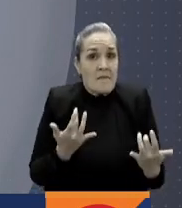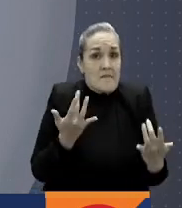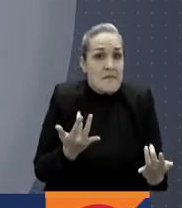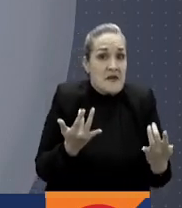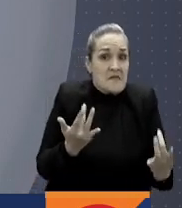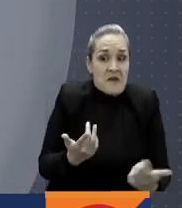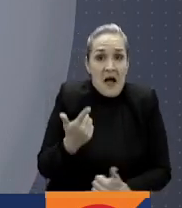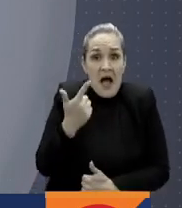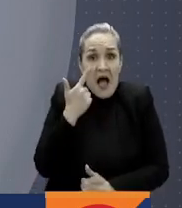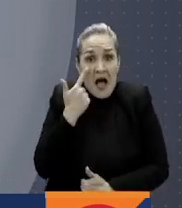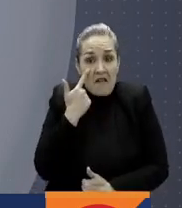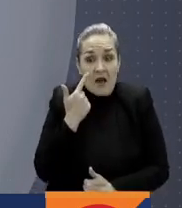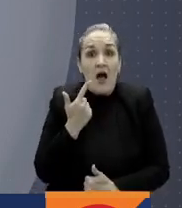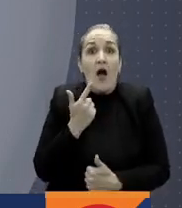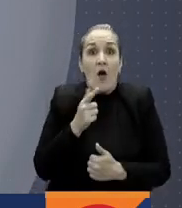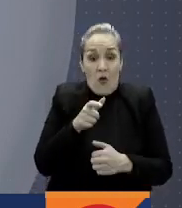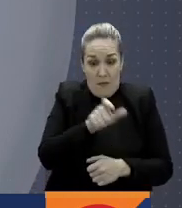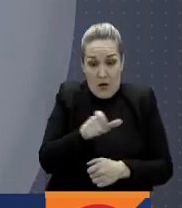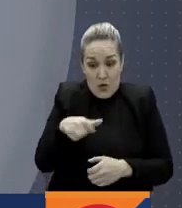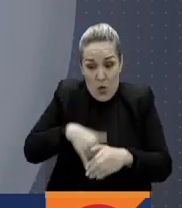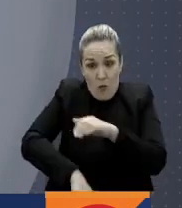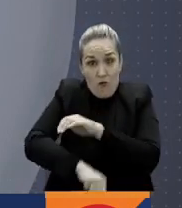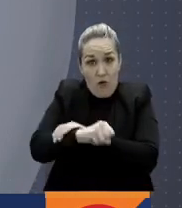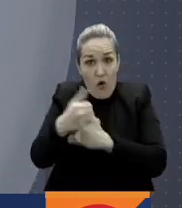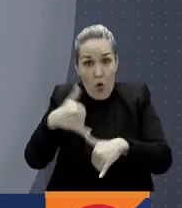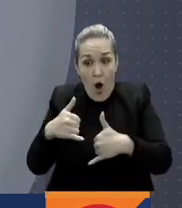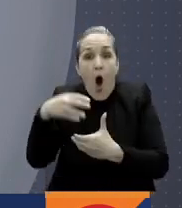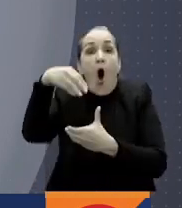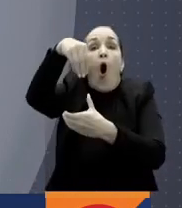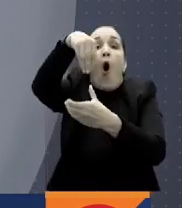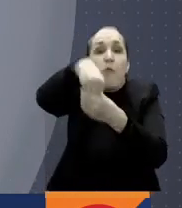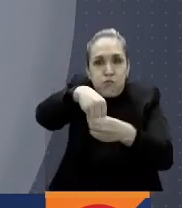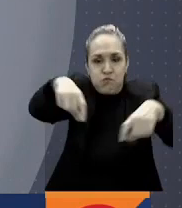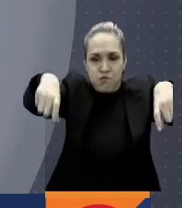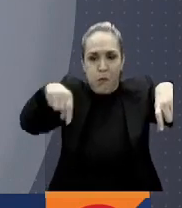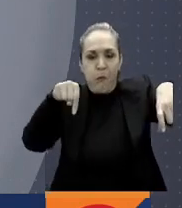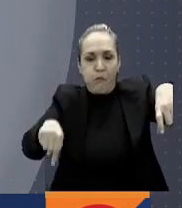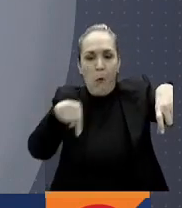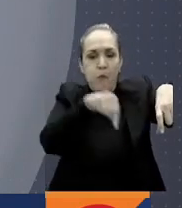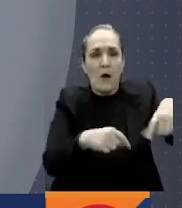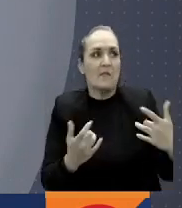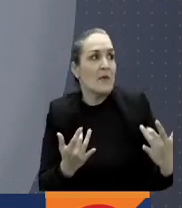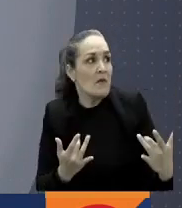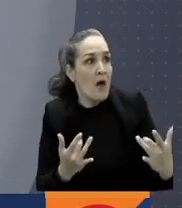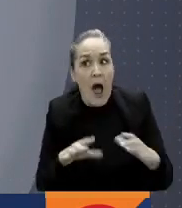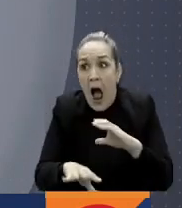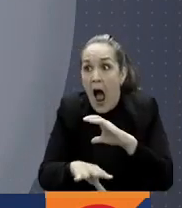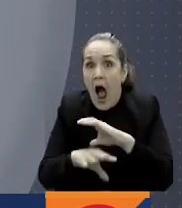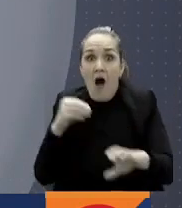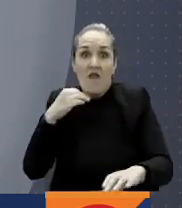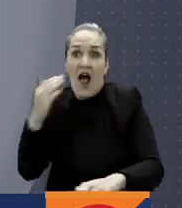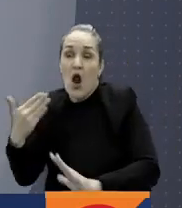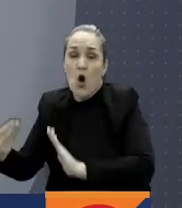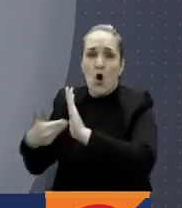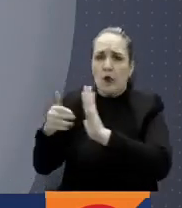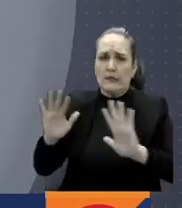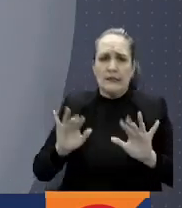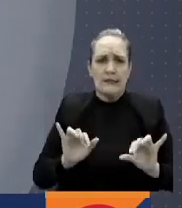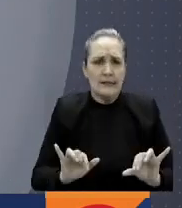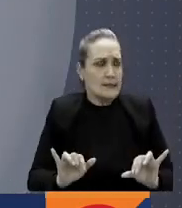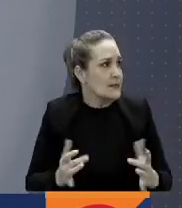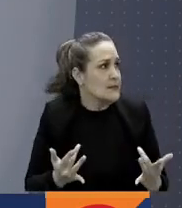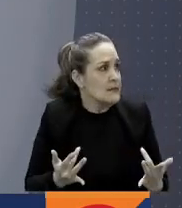y los jugadores se mantienen todavía aquí en las instalaciones del estadio Atanasio Girardot, esperando también todas las garantías para poder salir de nuevo a sus sitios